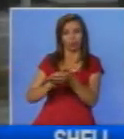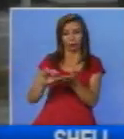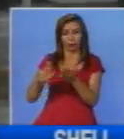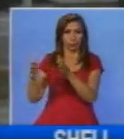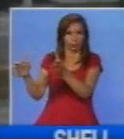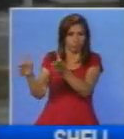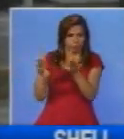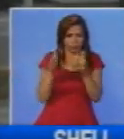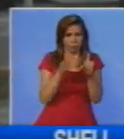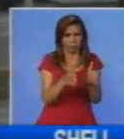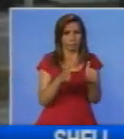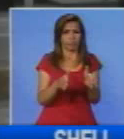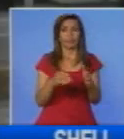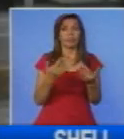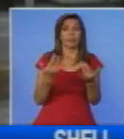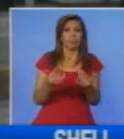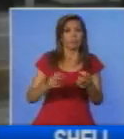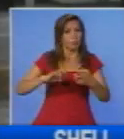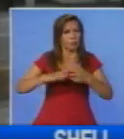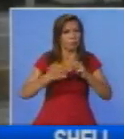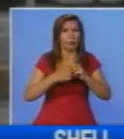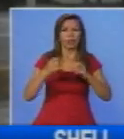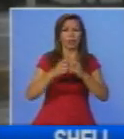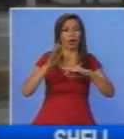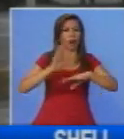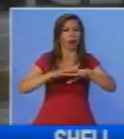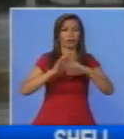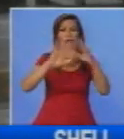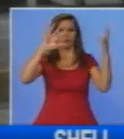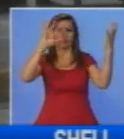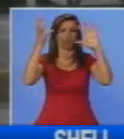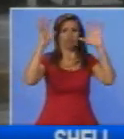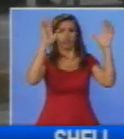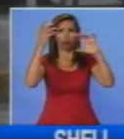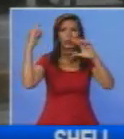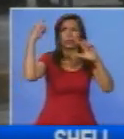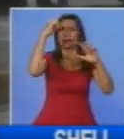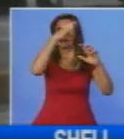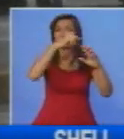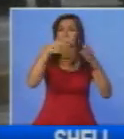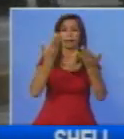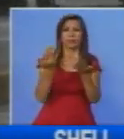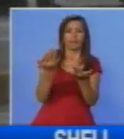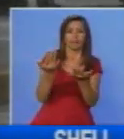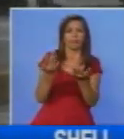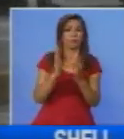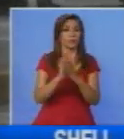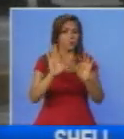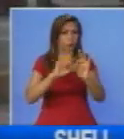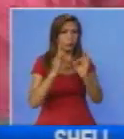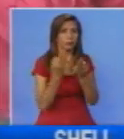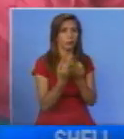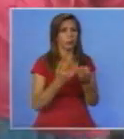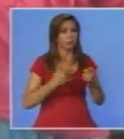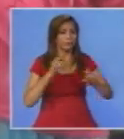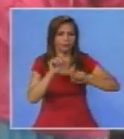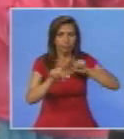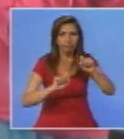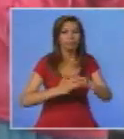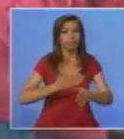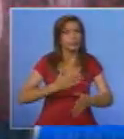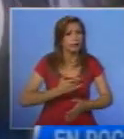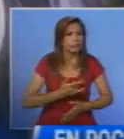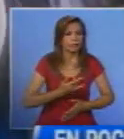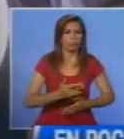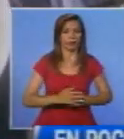Las condiciones climáticas no permiten que se realice esta diligencia, pero les tenemos un informe con los familiares de las víctimas. En medio de escenas